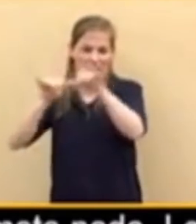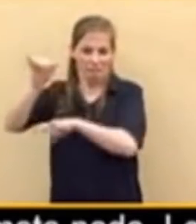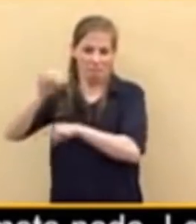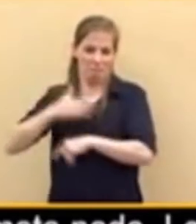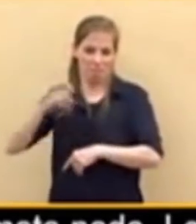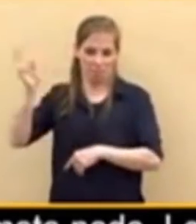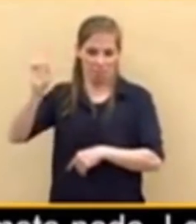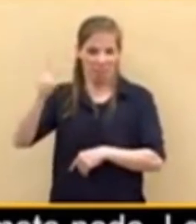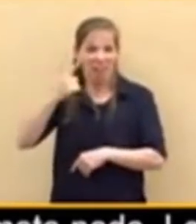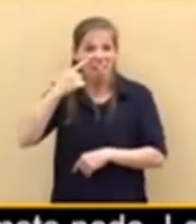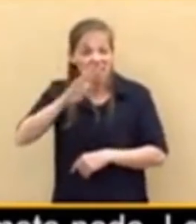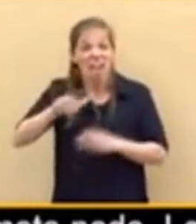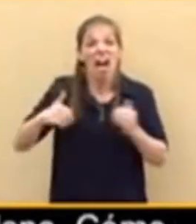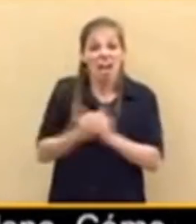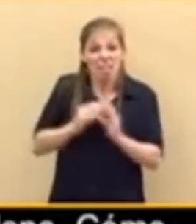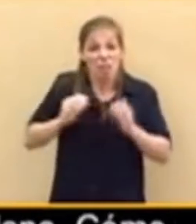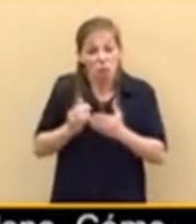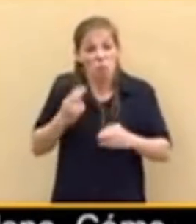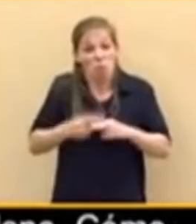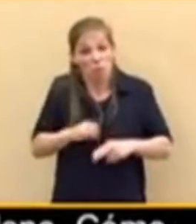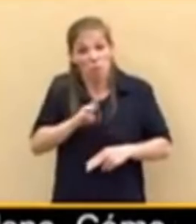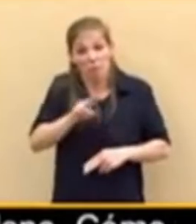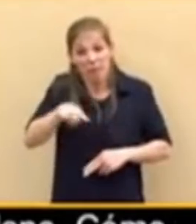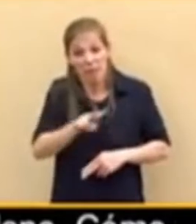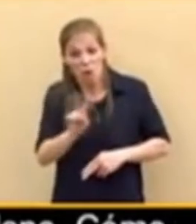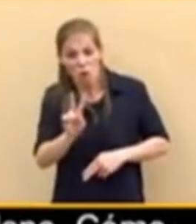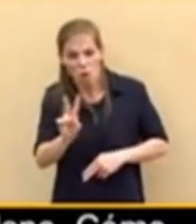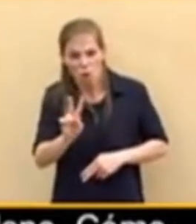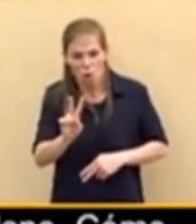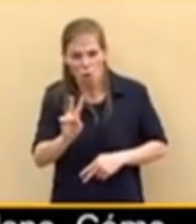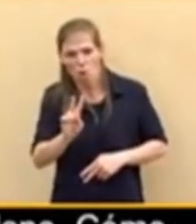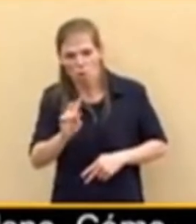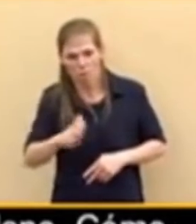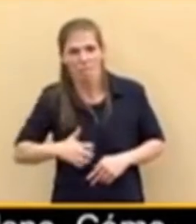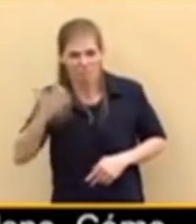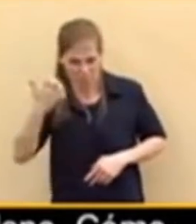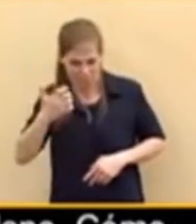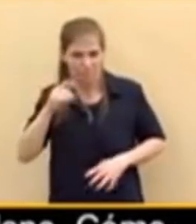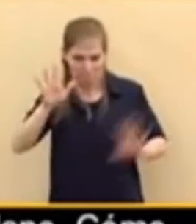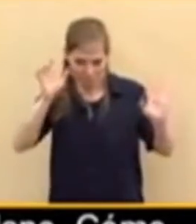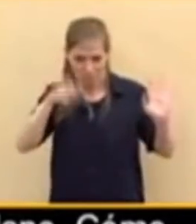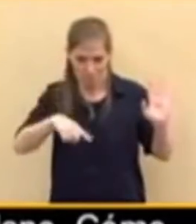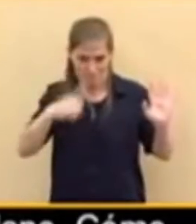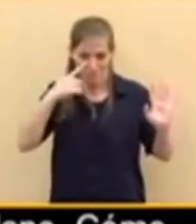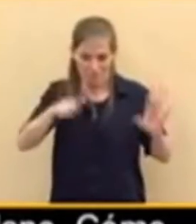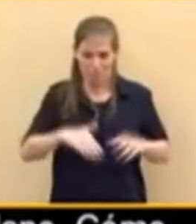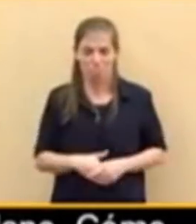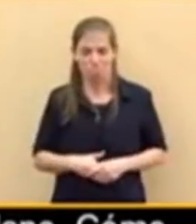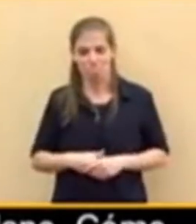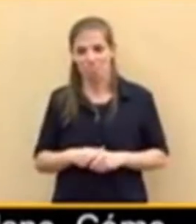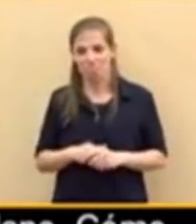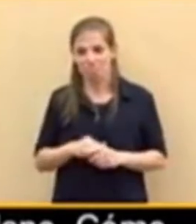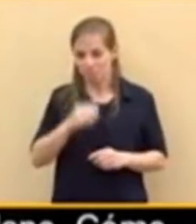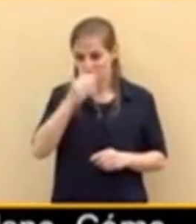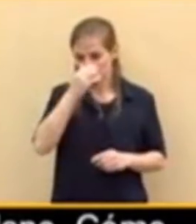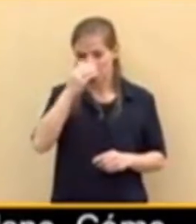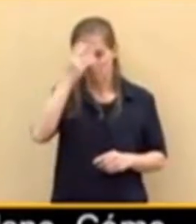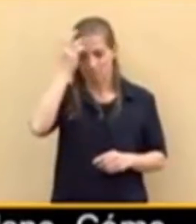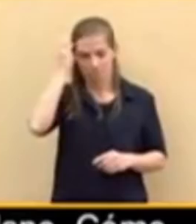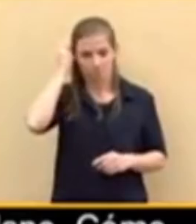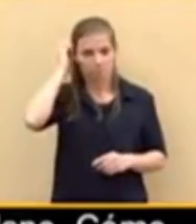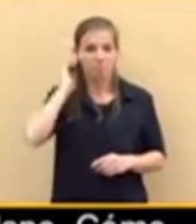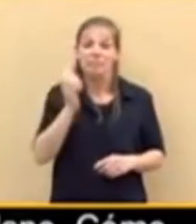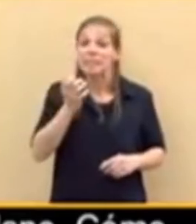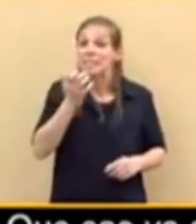Mire, yo creo que si usted legítimamente quería ser oposición de Ayuso, tenía que haber hecho como el señor